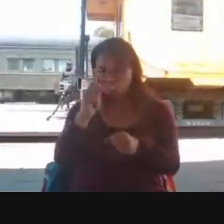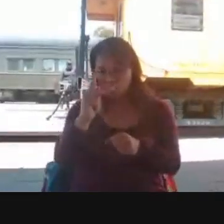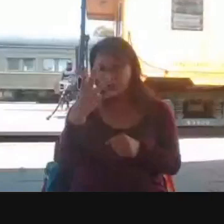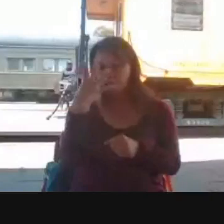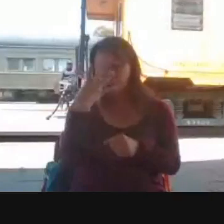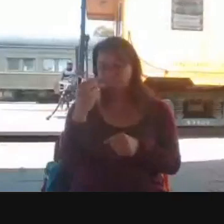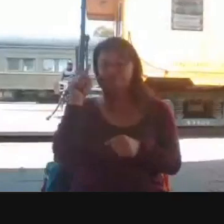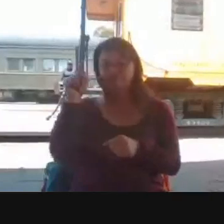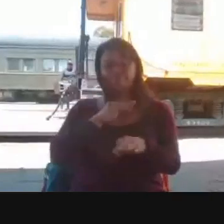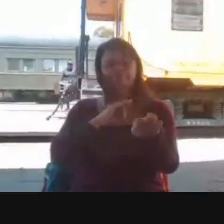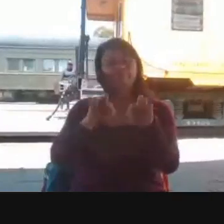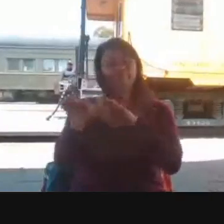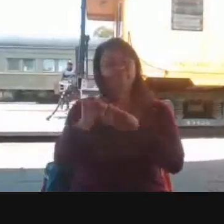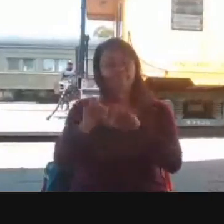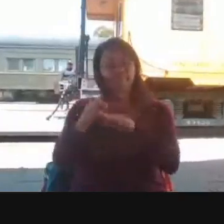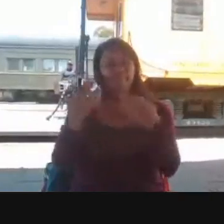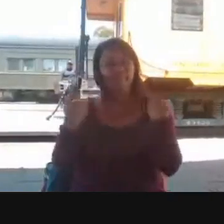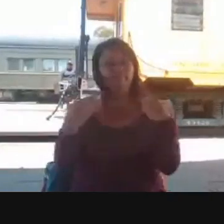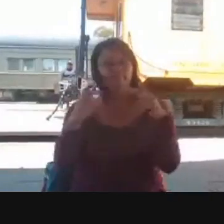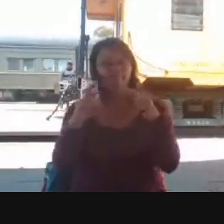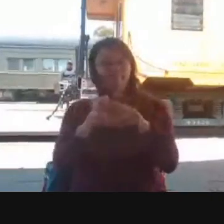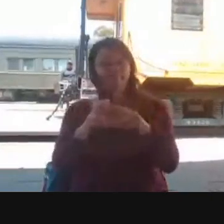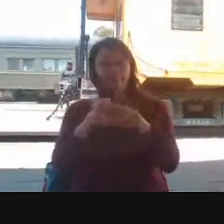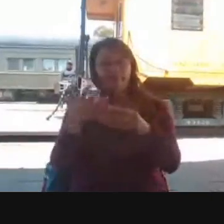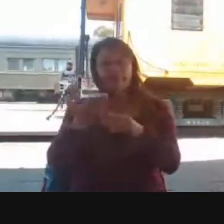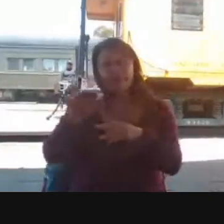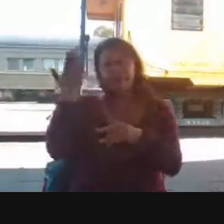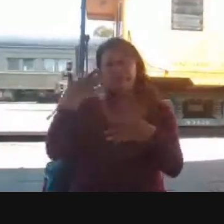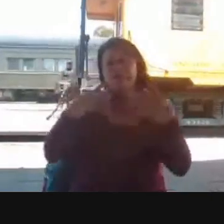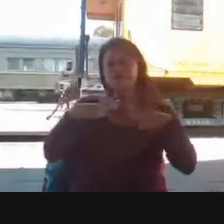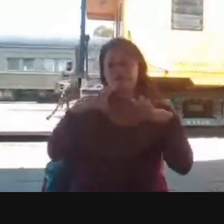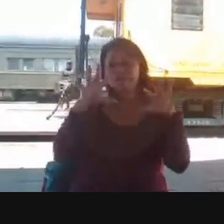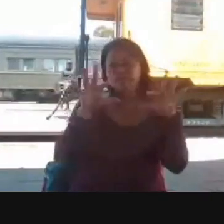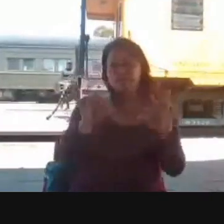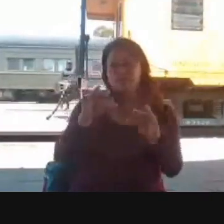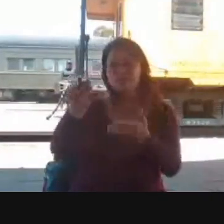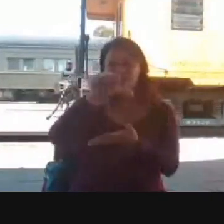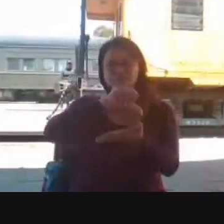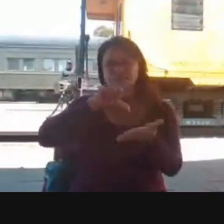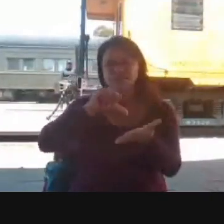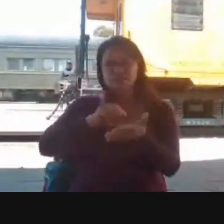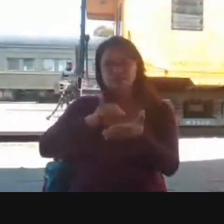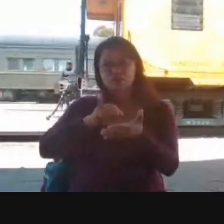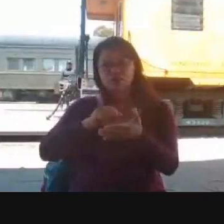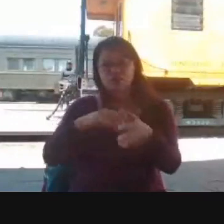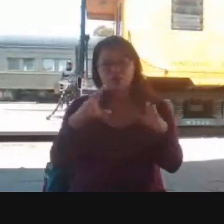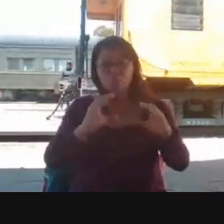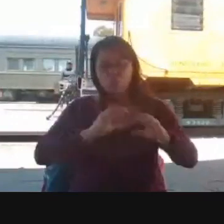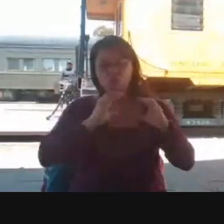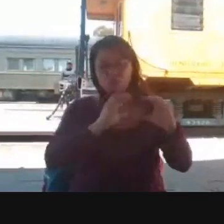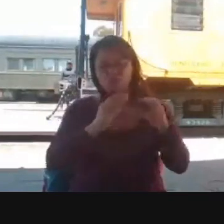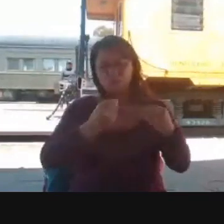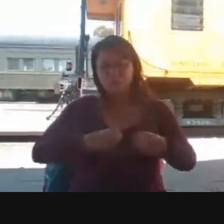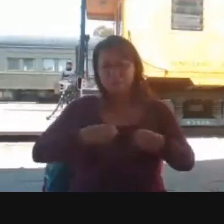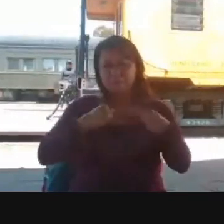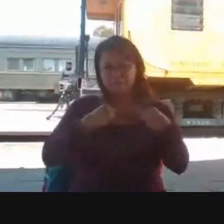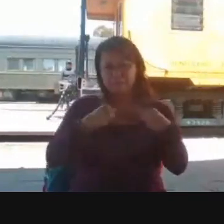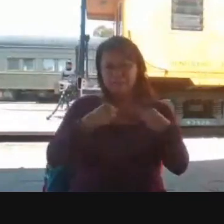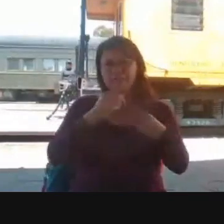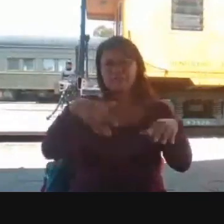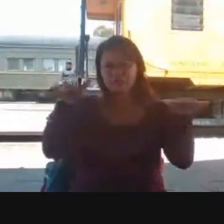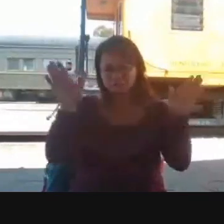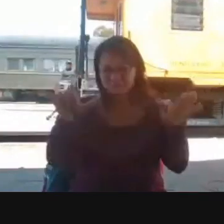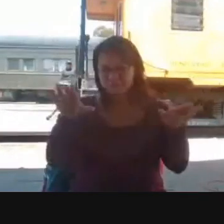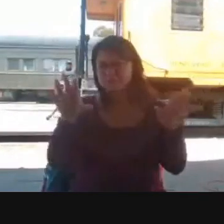el año 2015 es fundador y director del proyecto Centro de Conservación de Vida Silvestre, CONCOR. Cuenta con